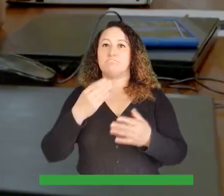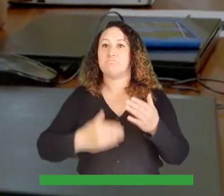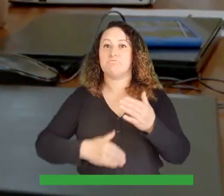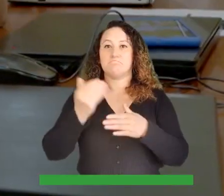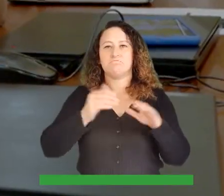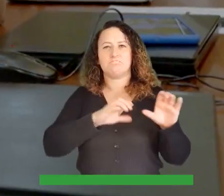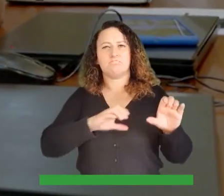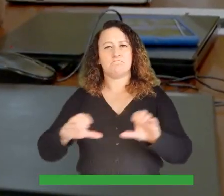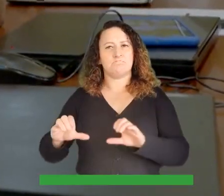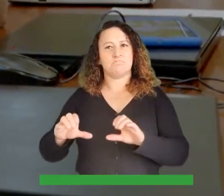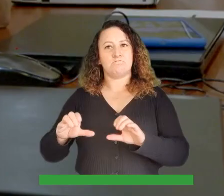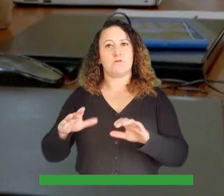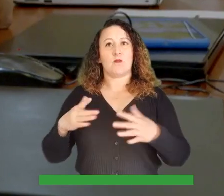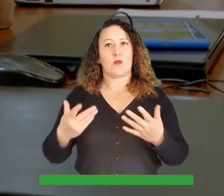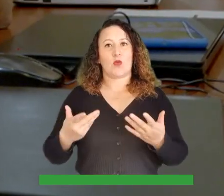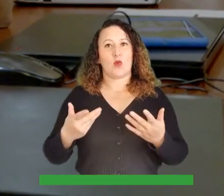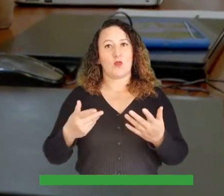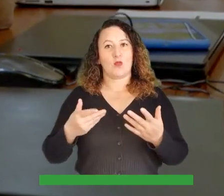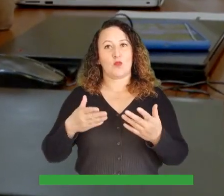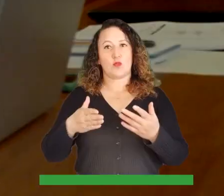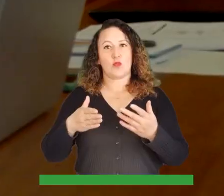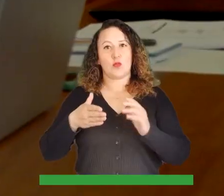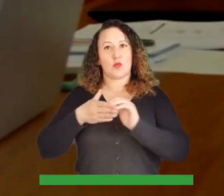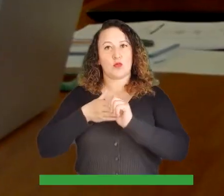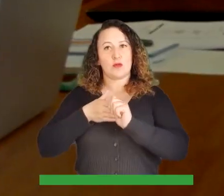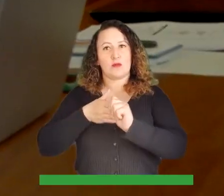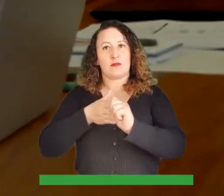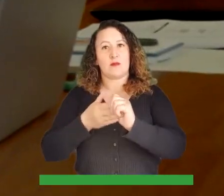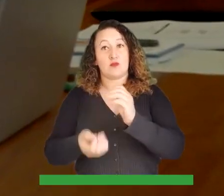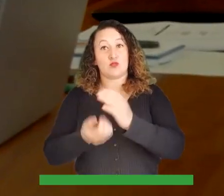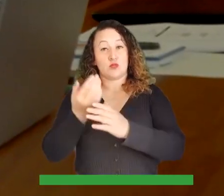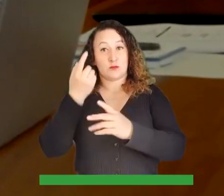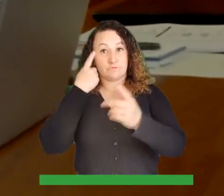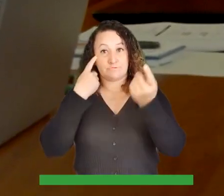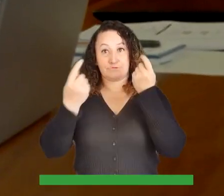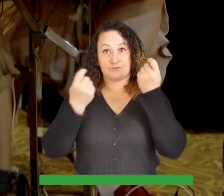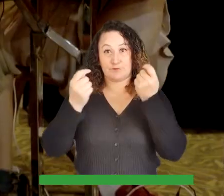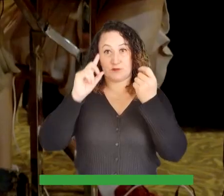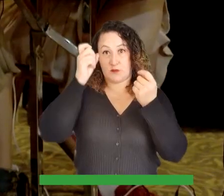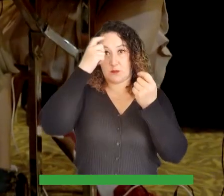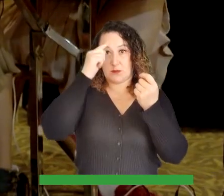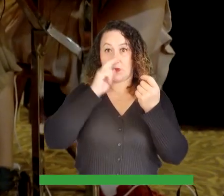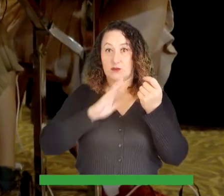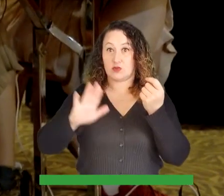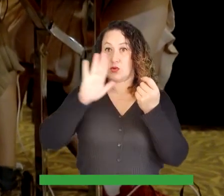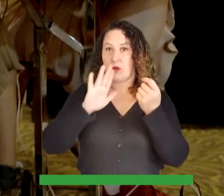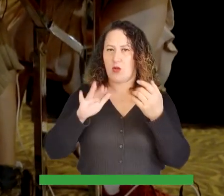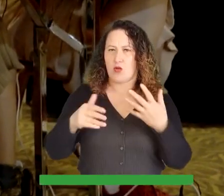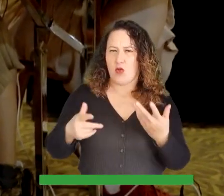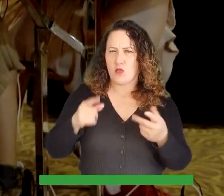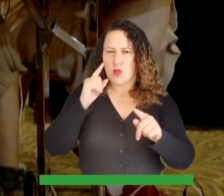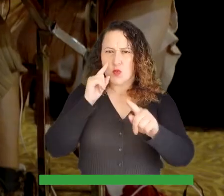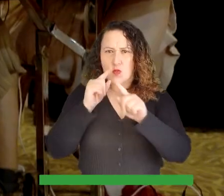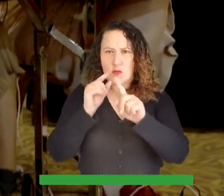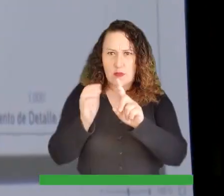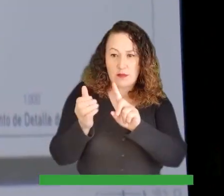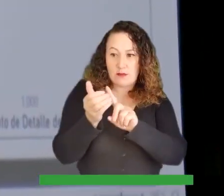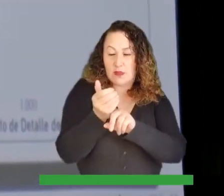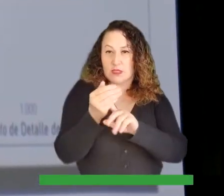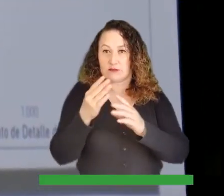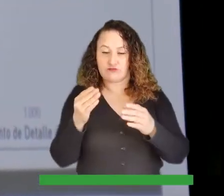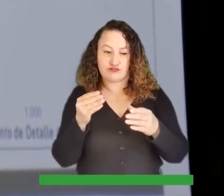acciones en torno a poder bajar la nueva orientación estratégica del gobierno nacional sin un plan estratégico que tenga unas